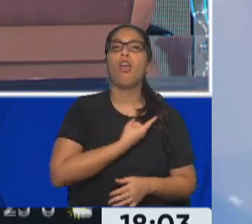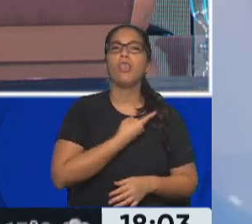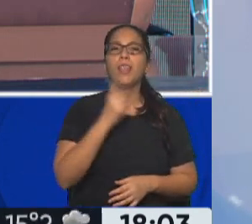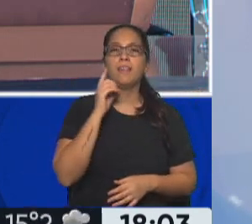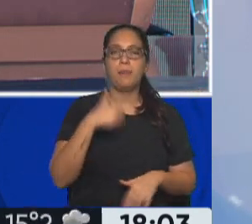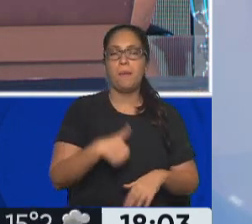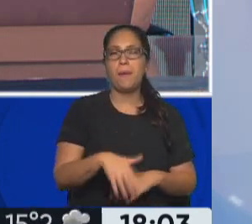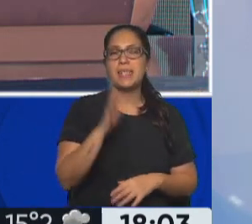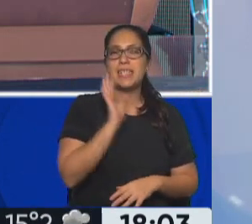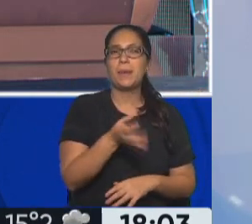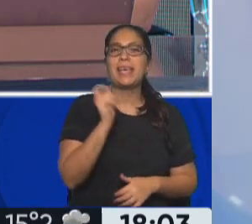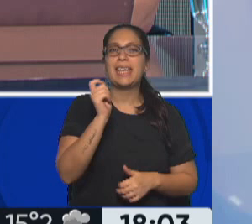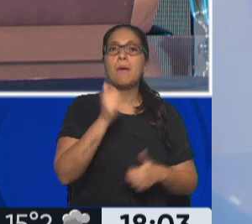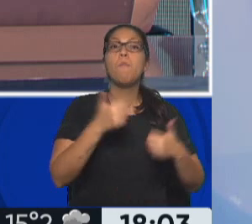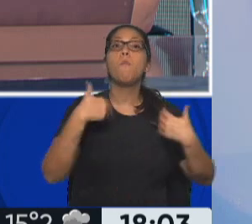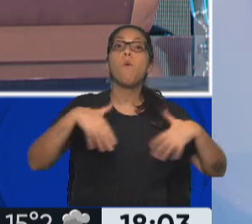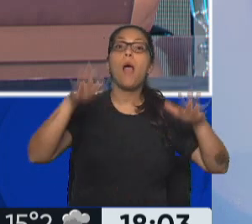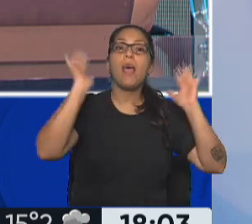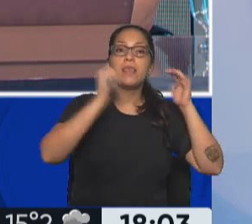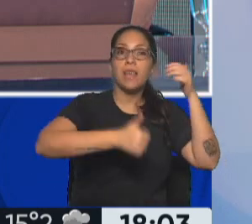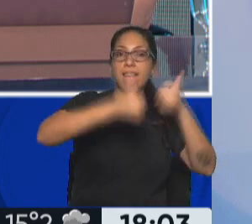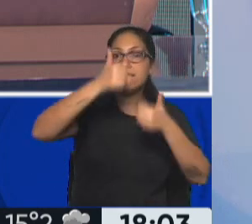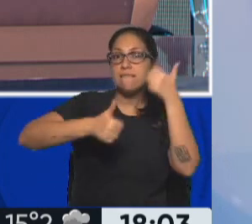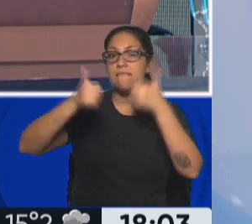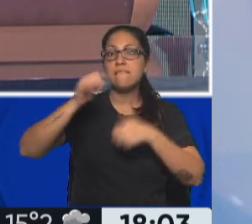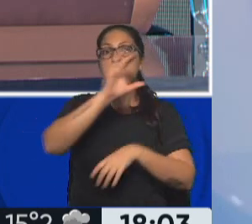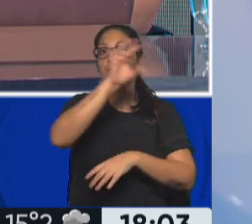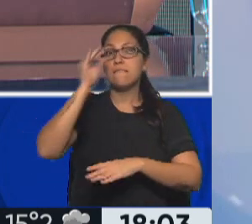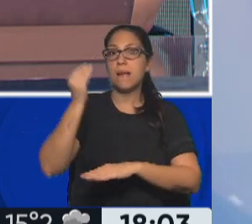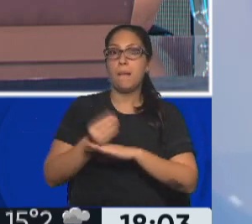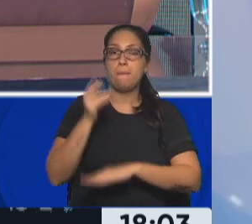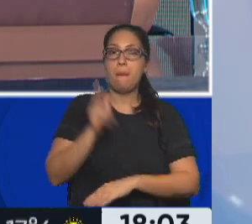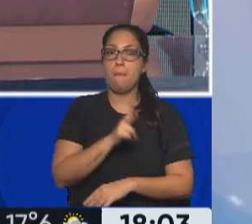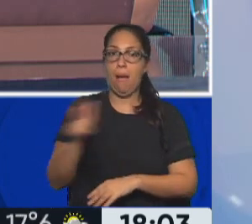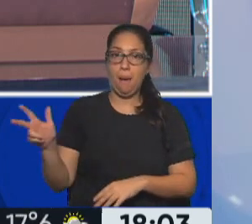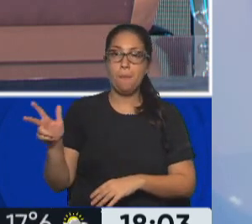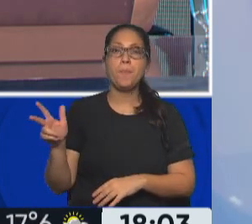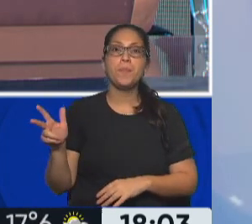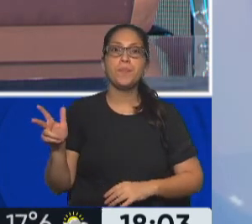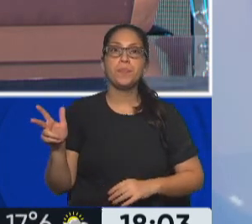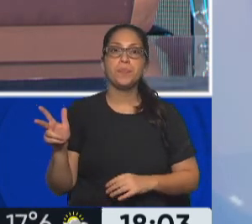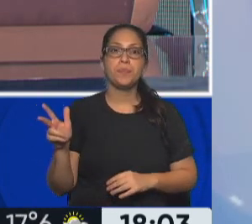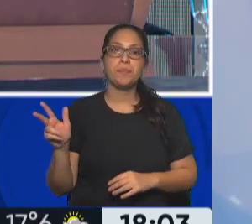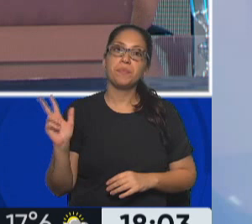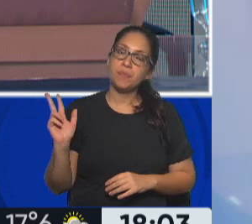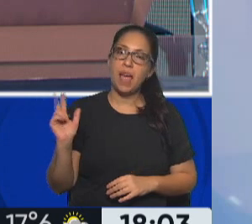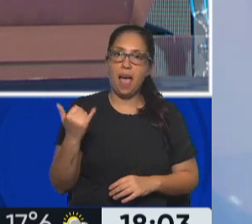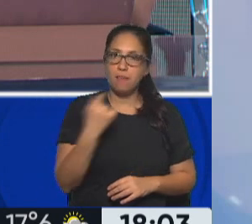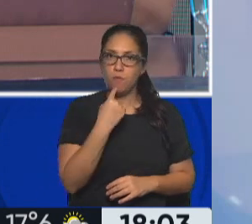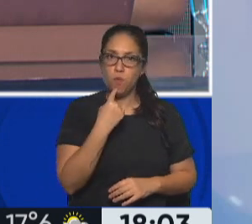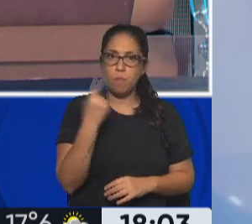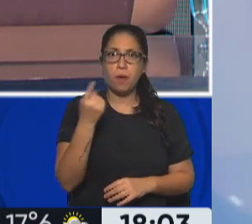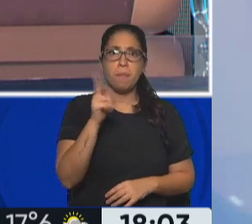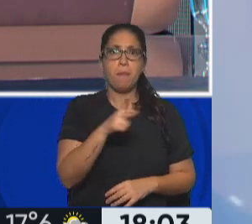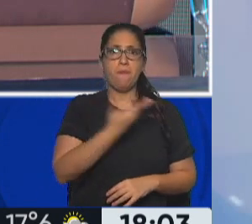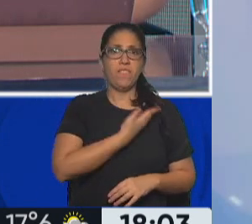ahora, de los cardenales que podrían convertirse en Papa, ¿no? Hay varias preguntas, porque los que sostienen es que el Papa